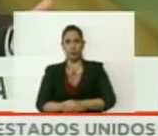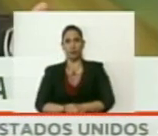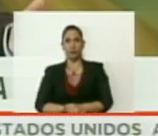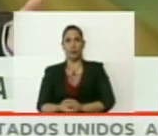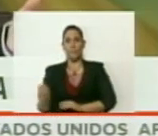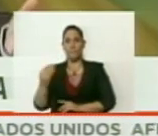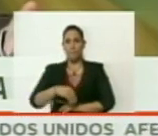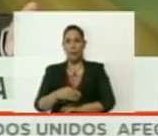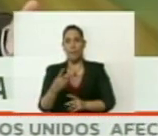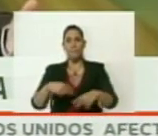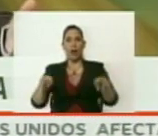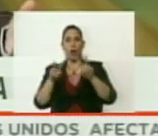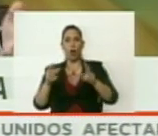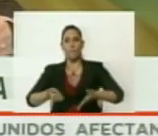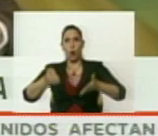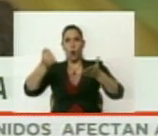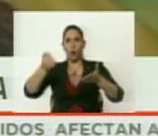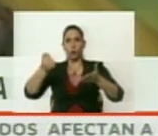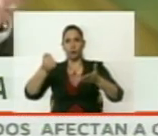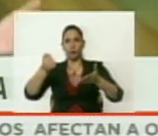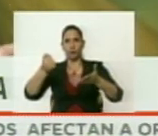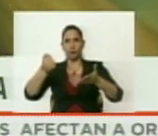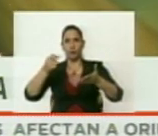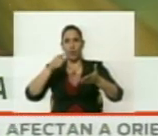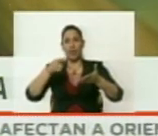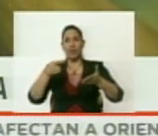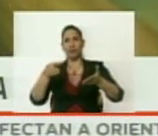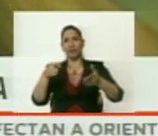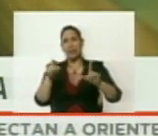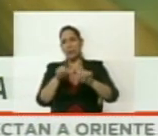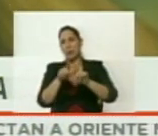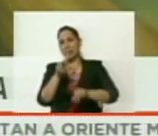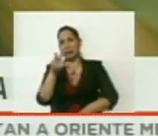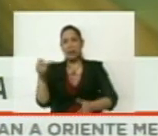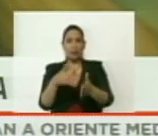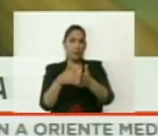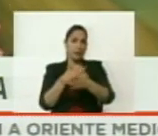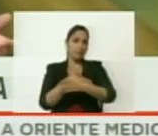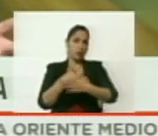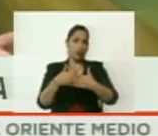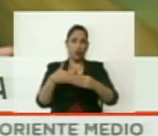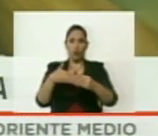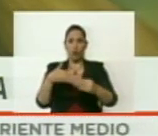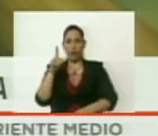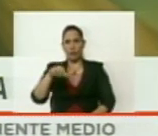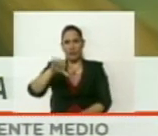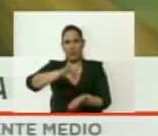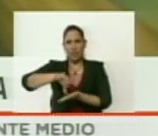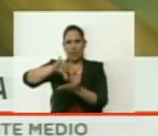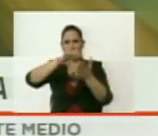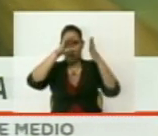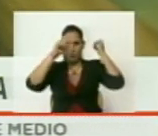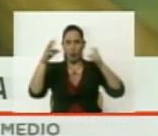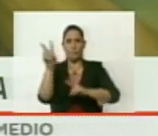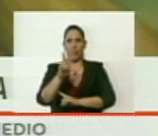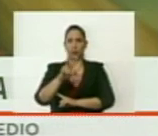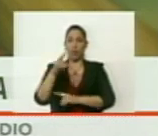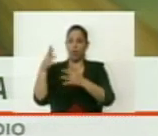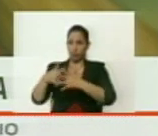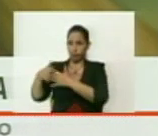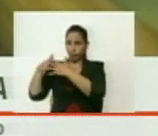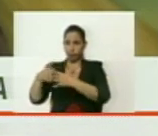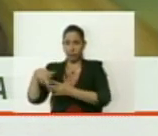el valor de los bonos. Bueno, eso son como 30.000 millones de dólares. Las sedes diplomáticas de Venezuela en los Estados